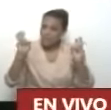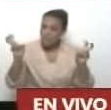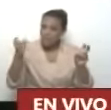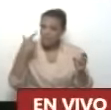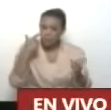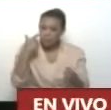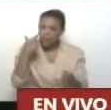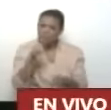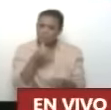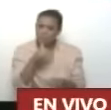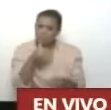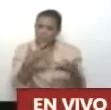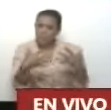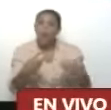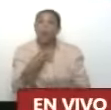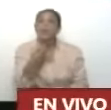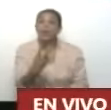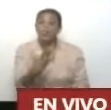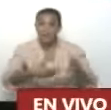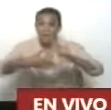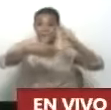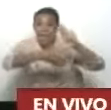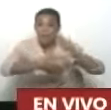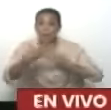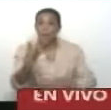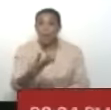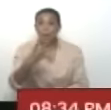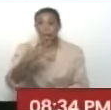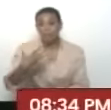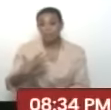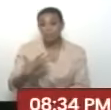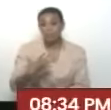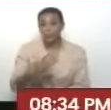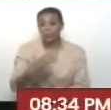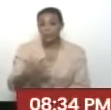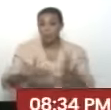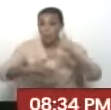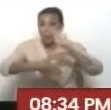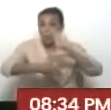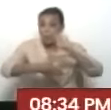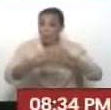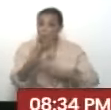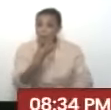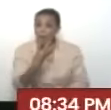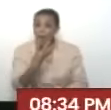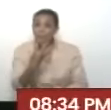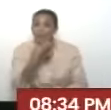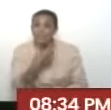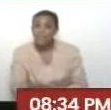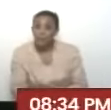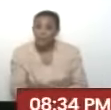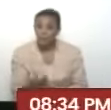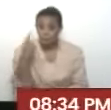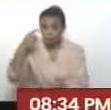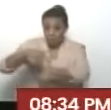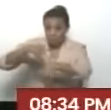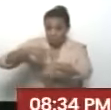el contenido. Voz de América, 4 de diciembre de 2023. Ahorita, hasta ahora, lo estoy viendo.